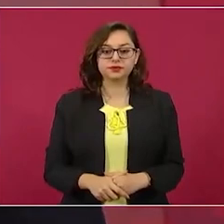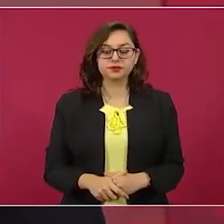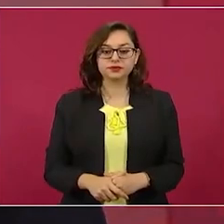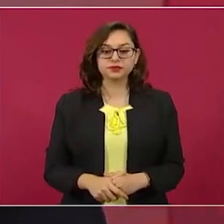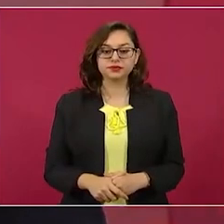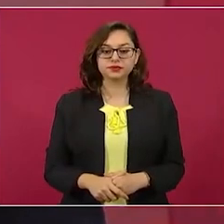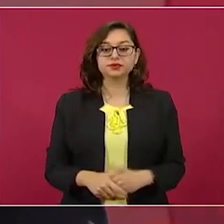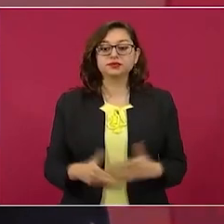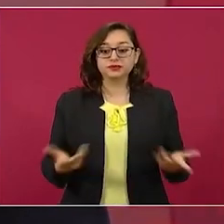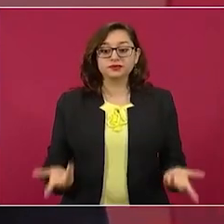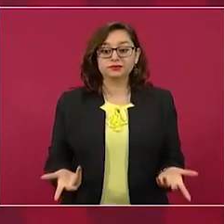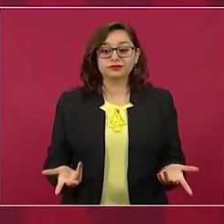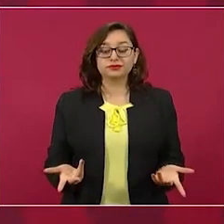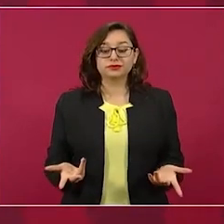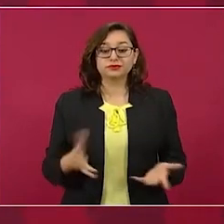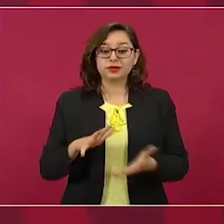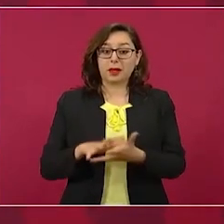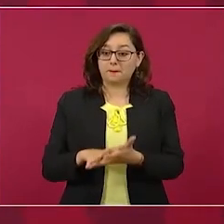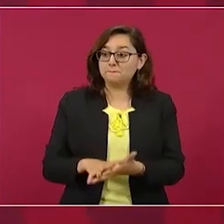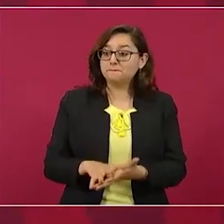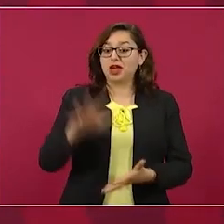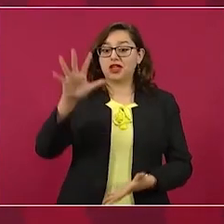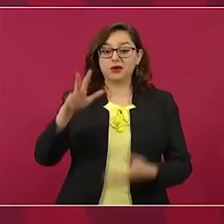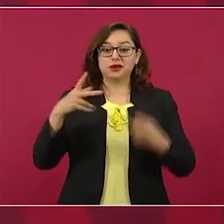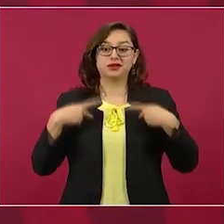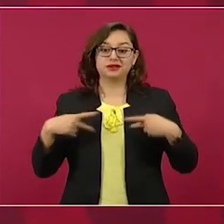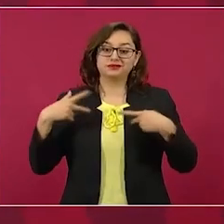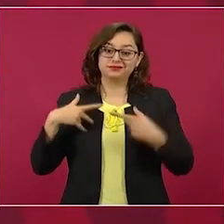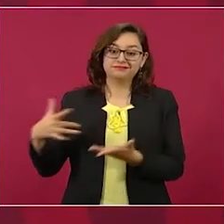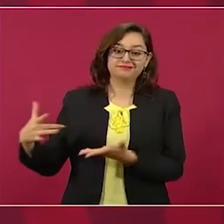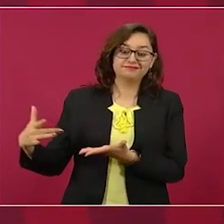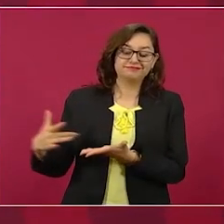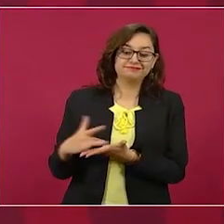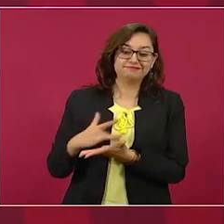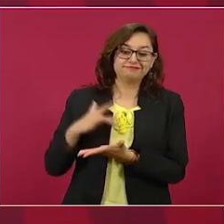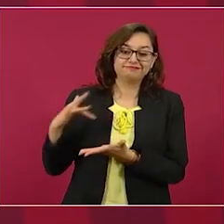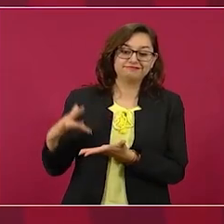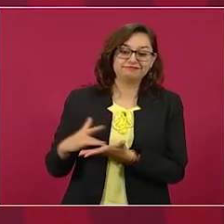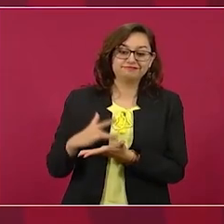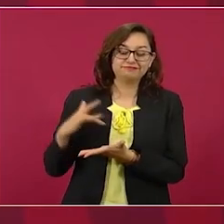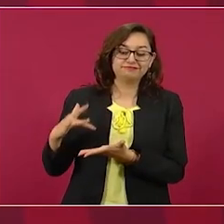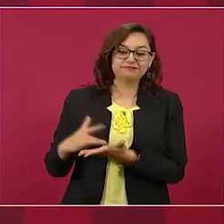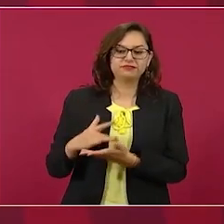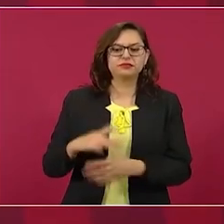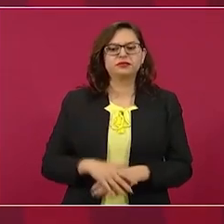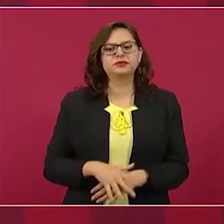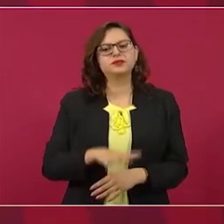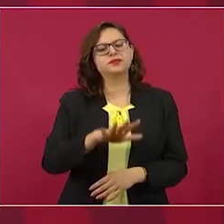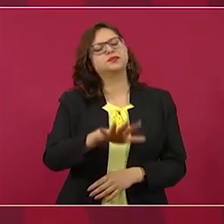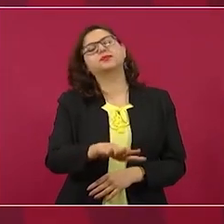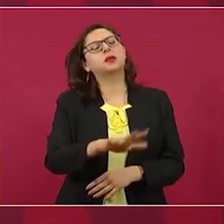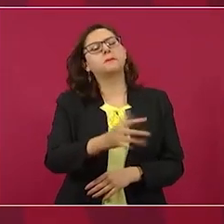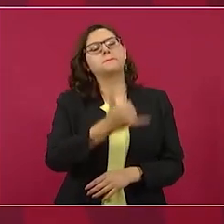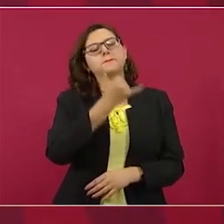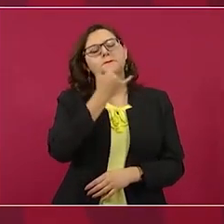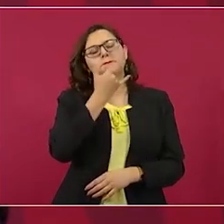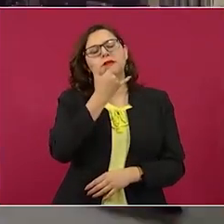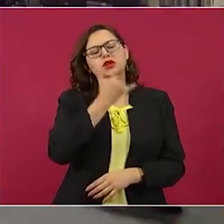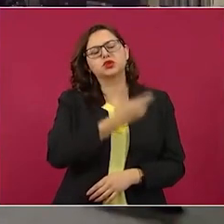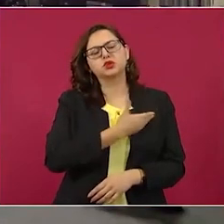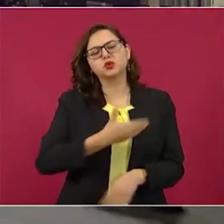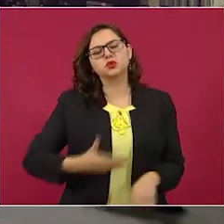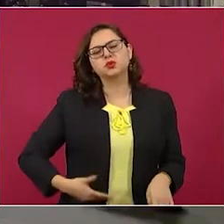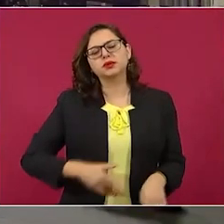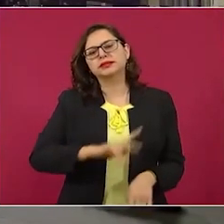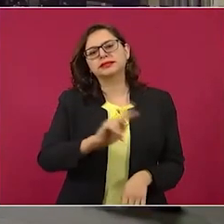de que por eso la gente nos apoya. Nada más para precisar, presidente, en su gira que